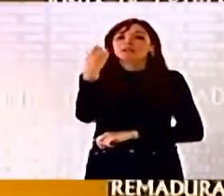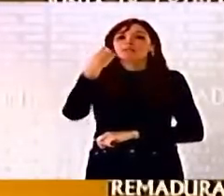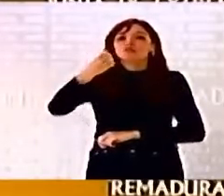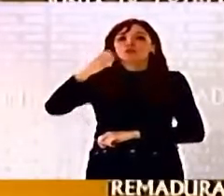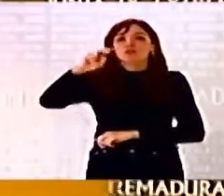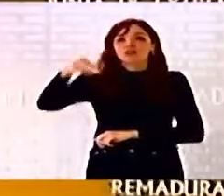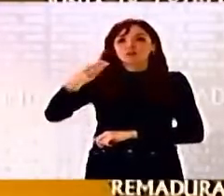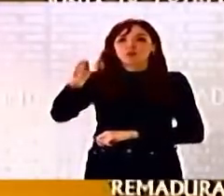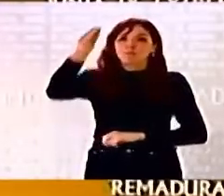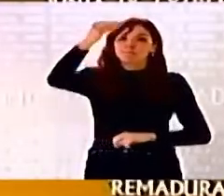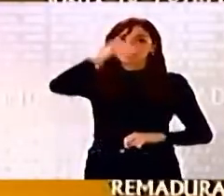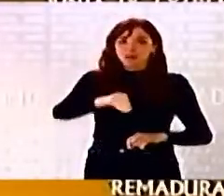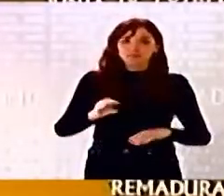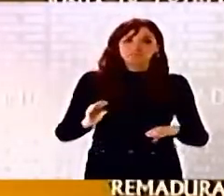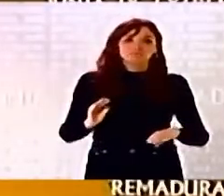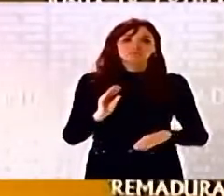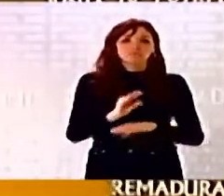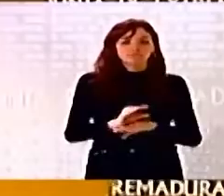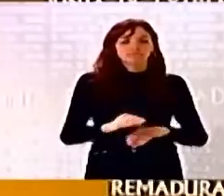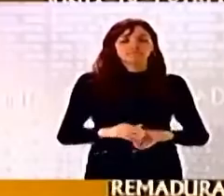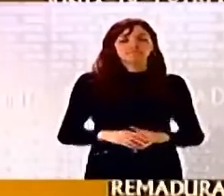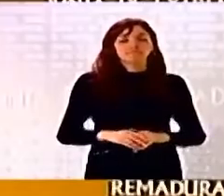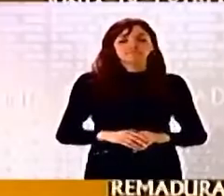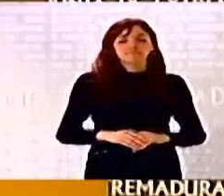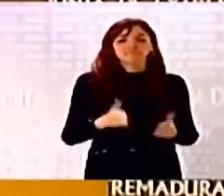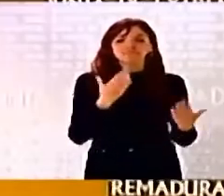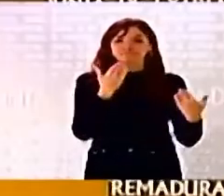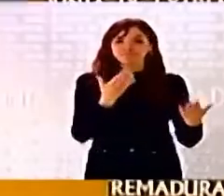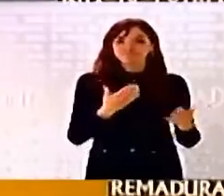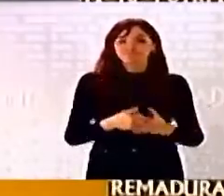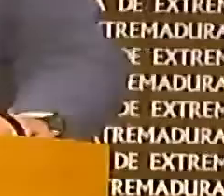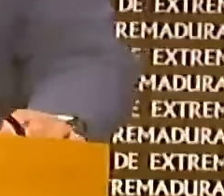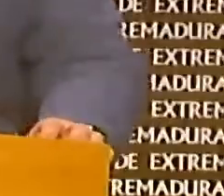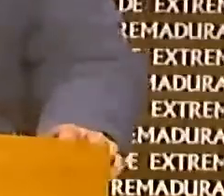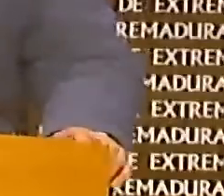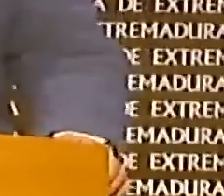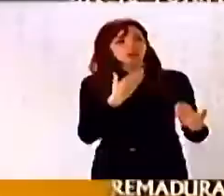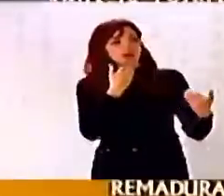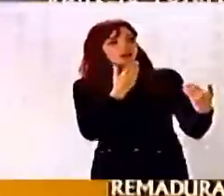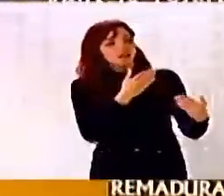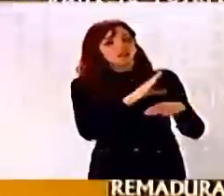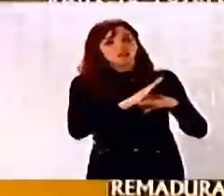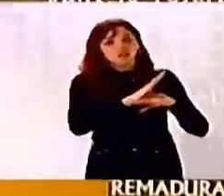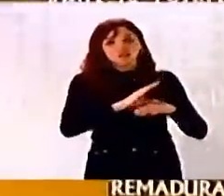en la dotación económica a tal efecto. Muchas gracias, vicepresidente. Gracias, consejero.